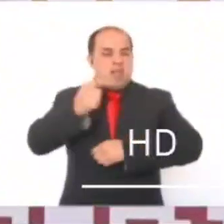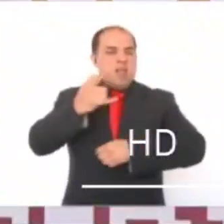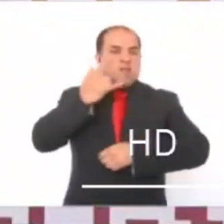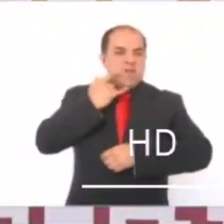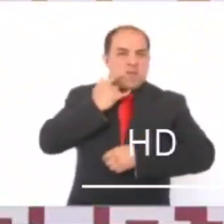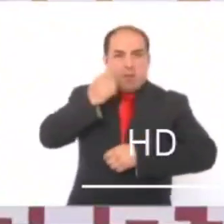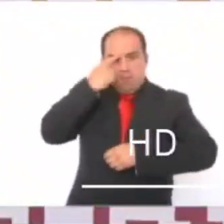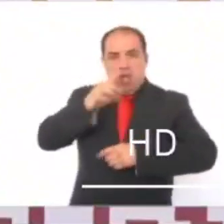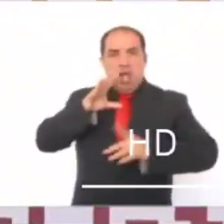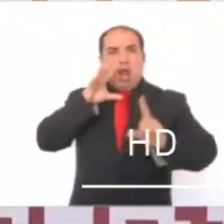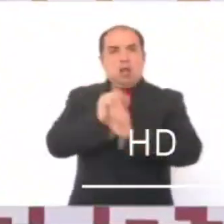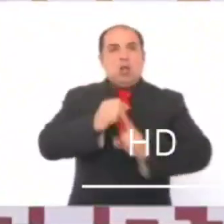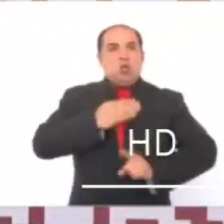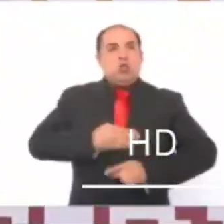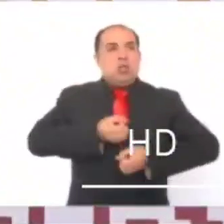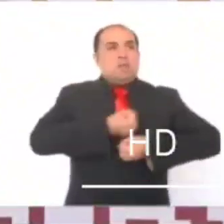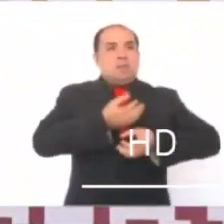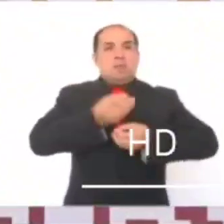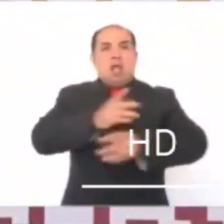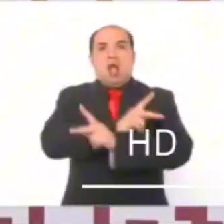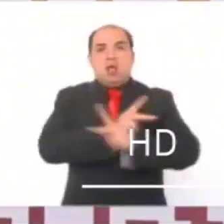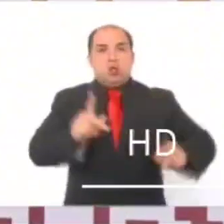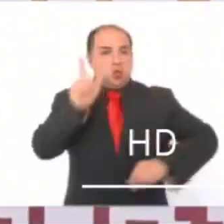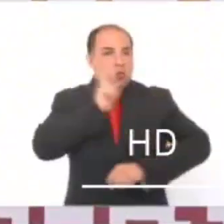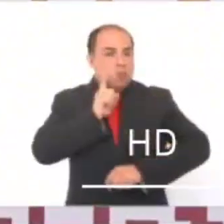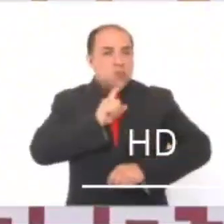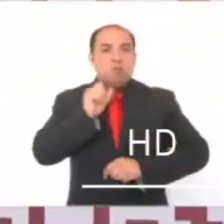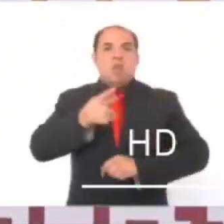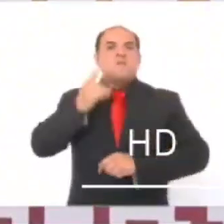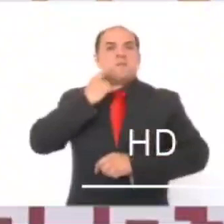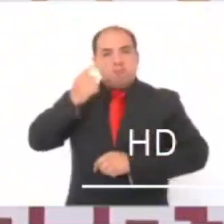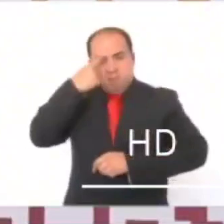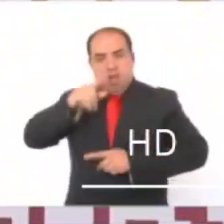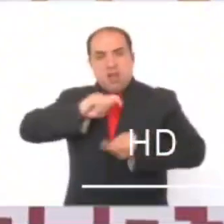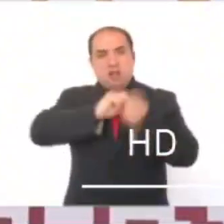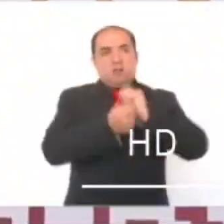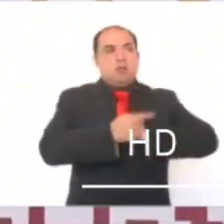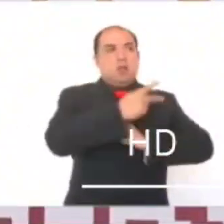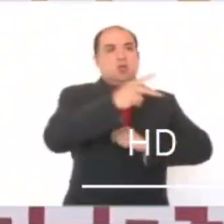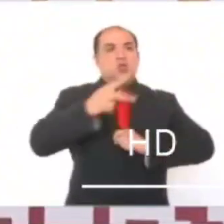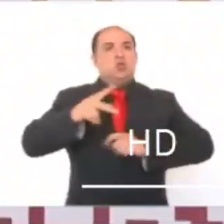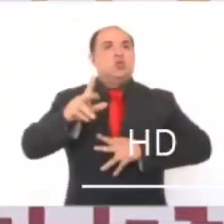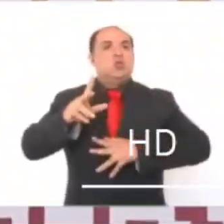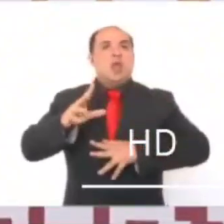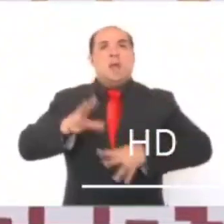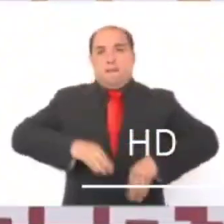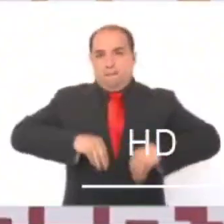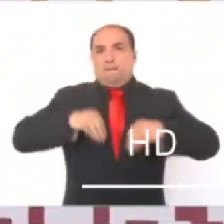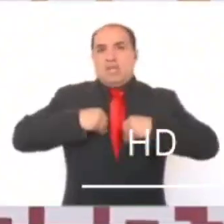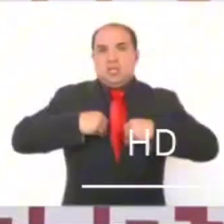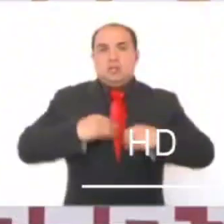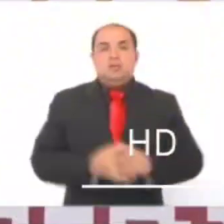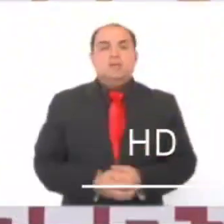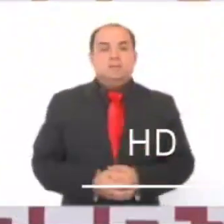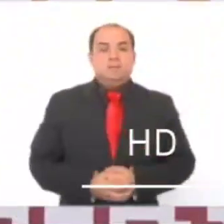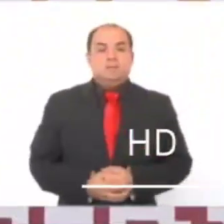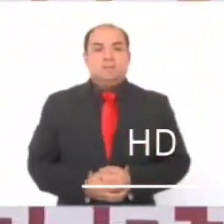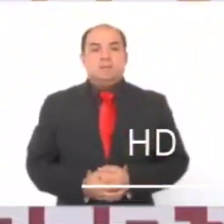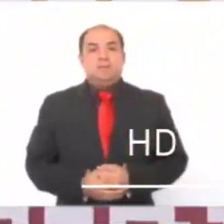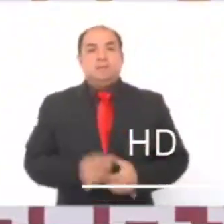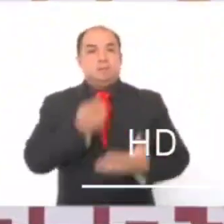para todas y que se luchan para la transformación de la vida de todas y todes. Esta